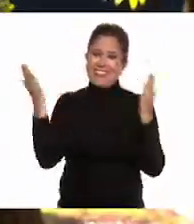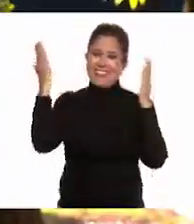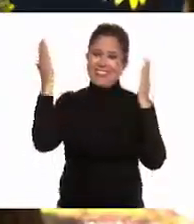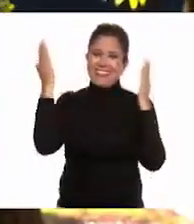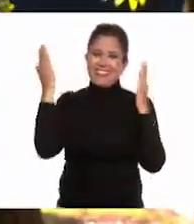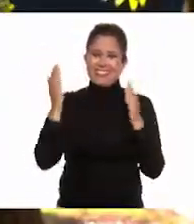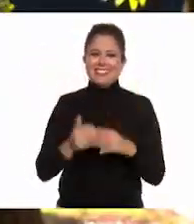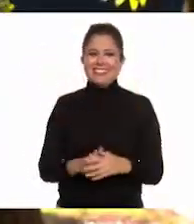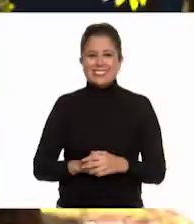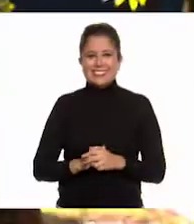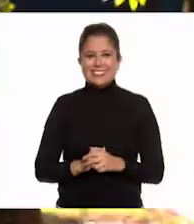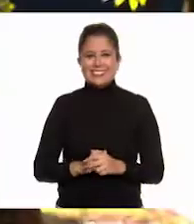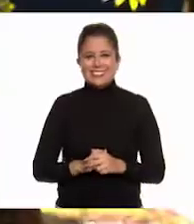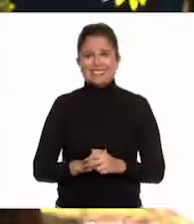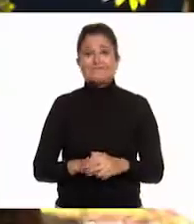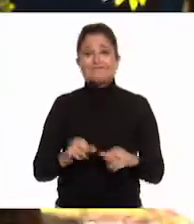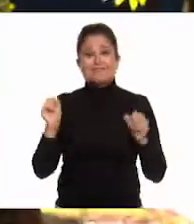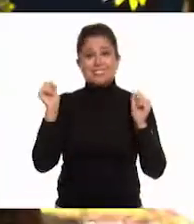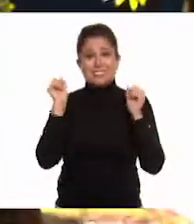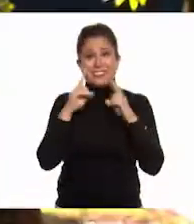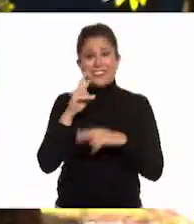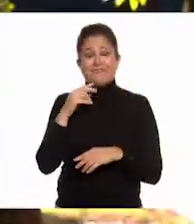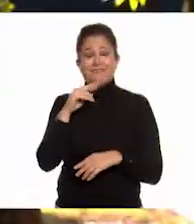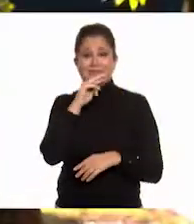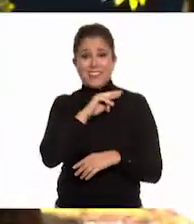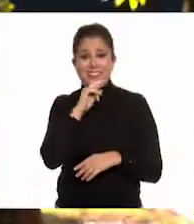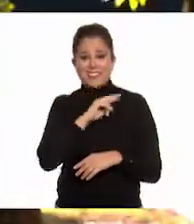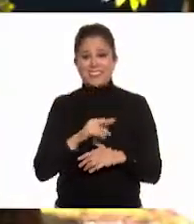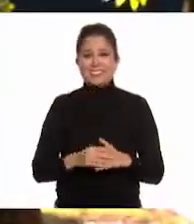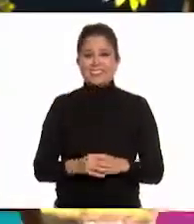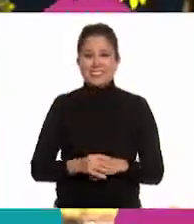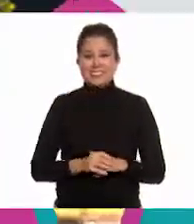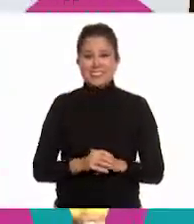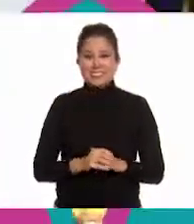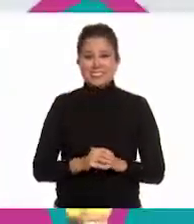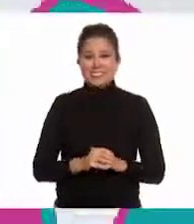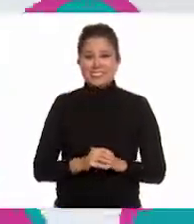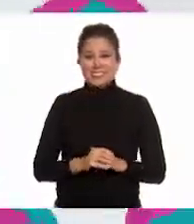¡Muy bien! ¡Nos vemos pronto!